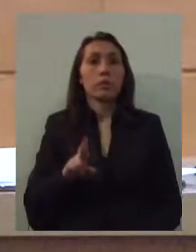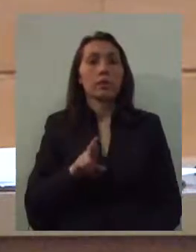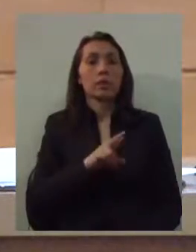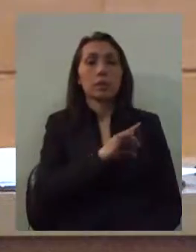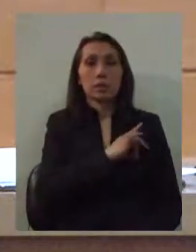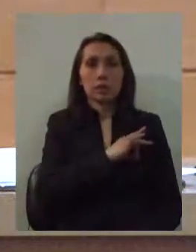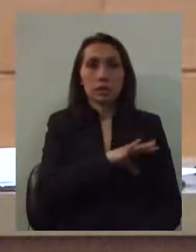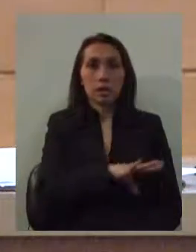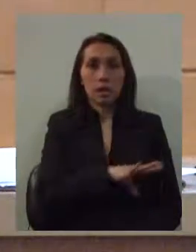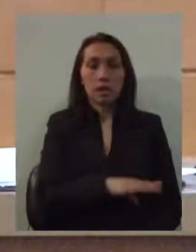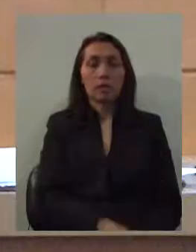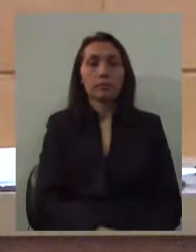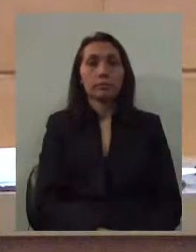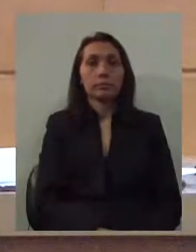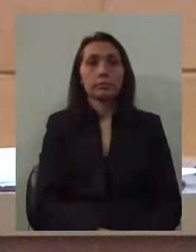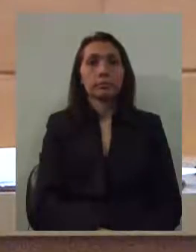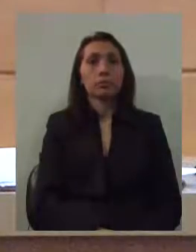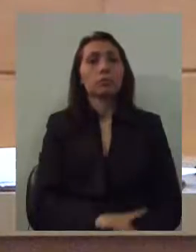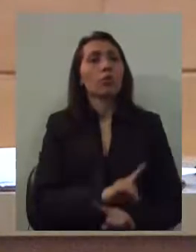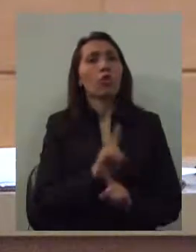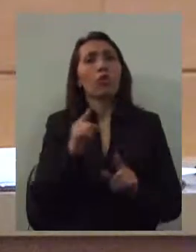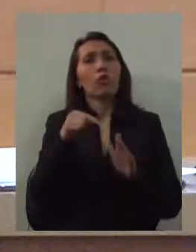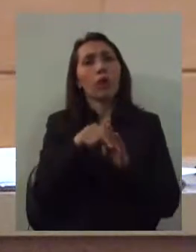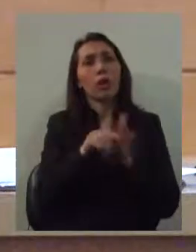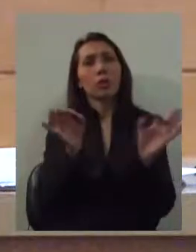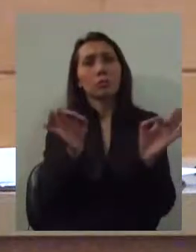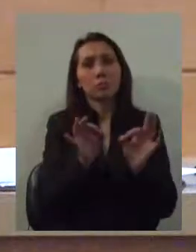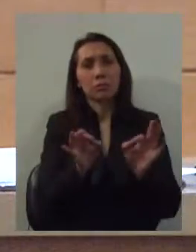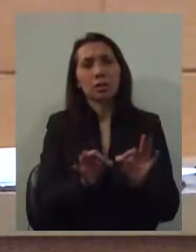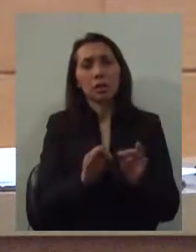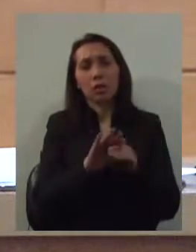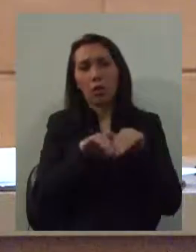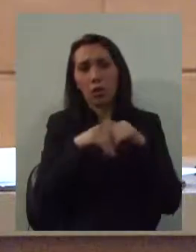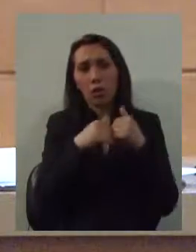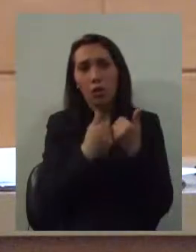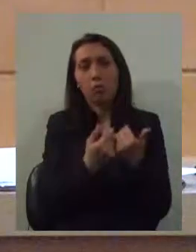la República de Chile. No voy a entrar, como digo, al detalle